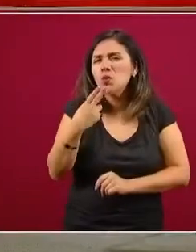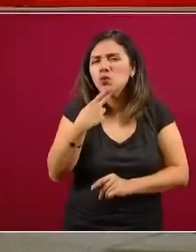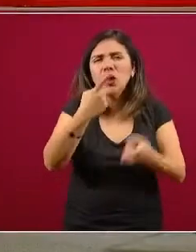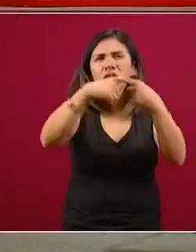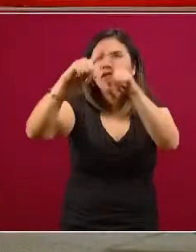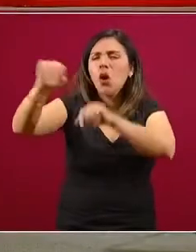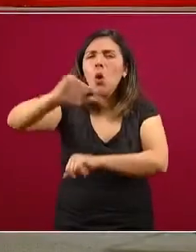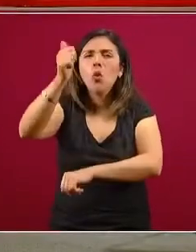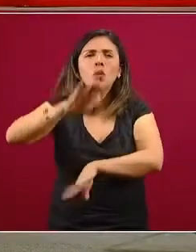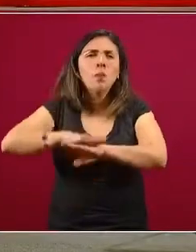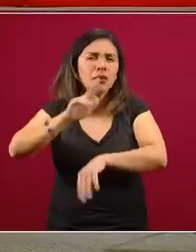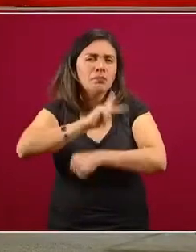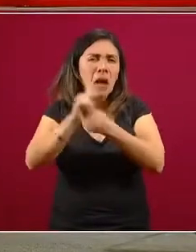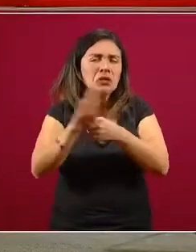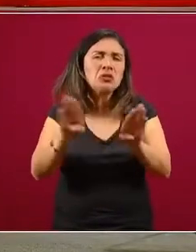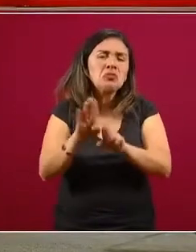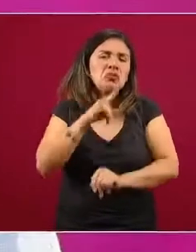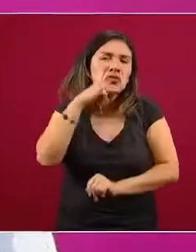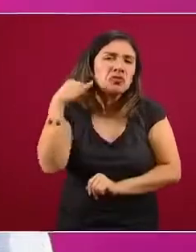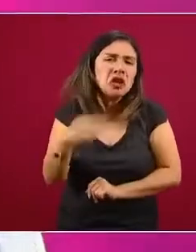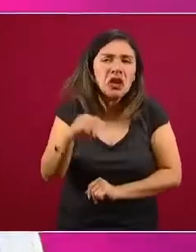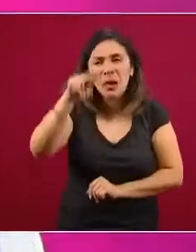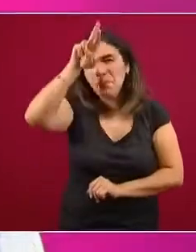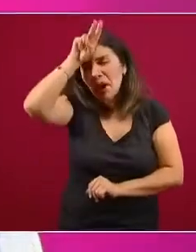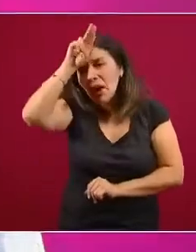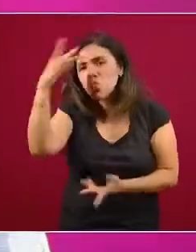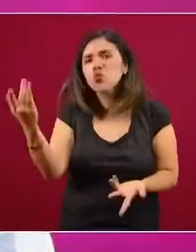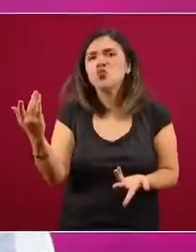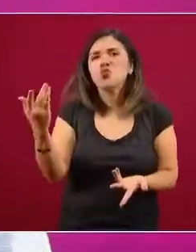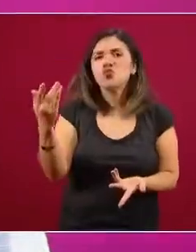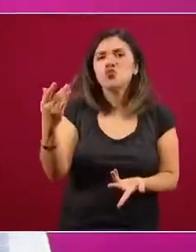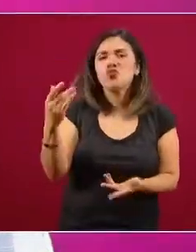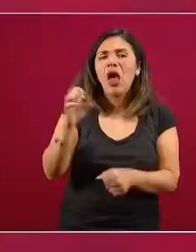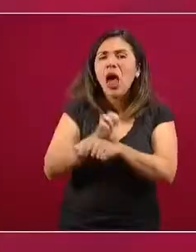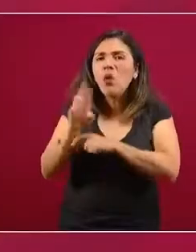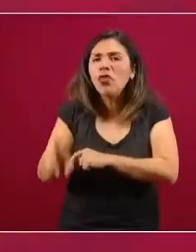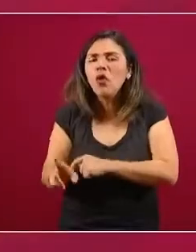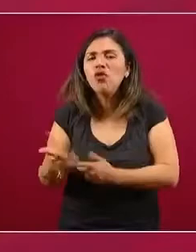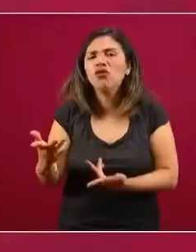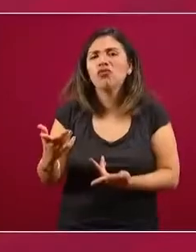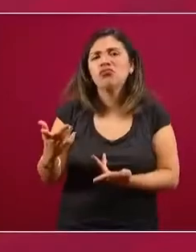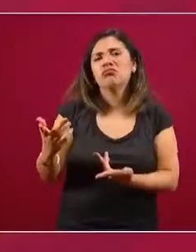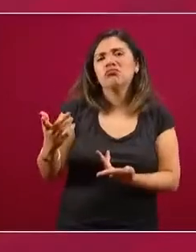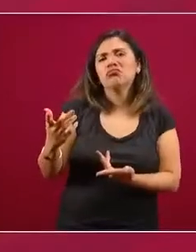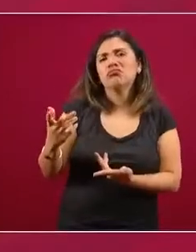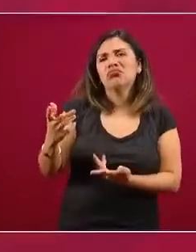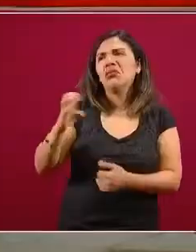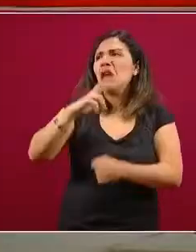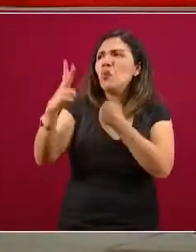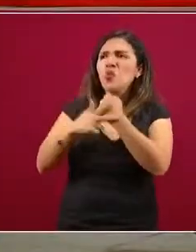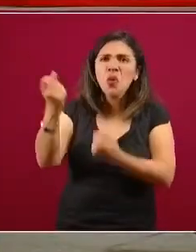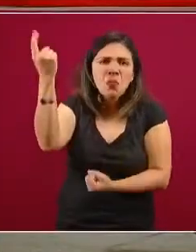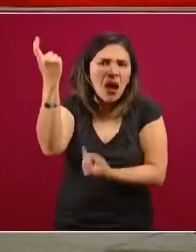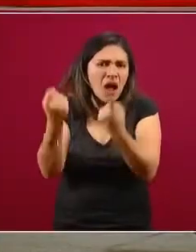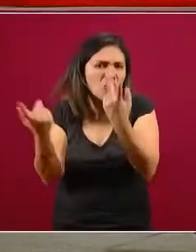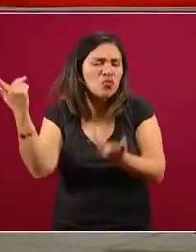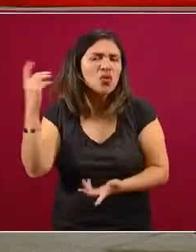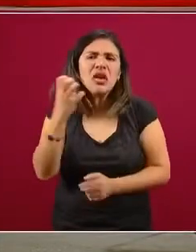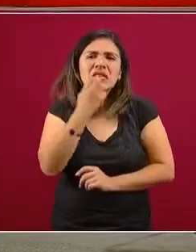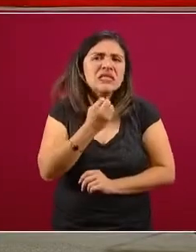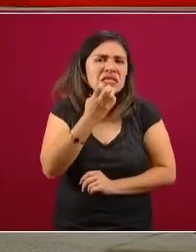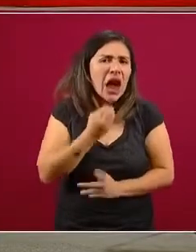otros países: Chile, Perú, Ecuador, en algunos países europeos. Israel, a finales del año